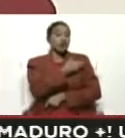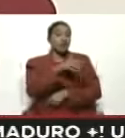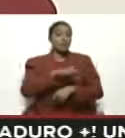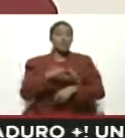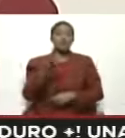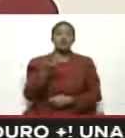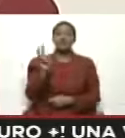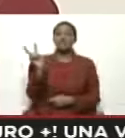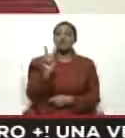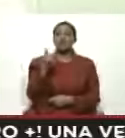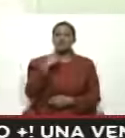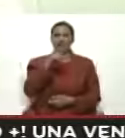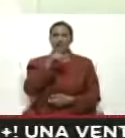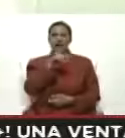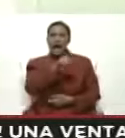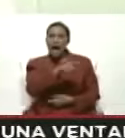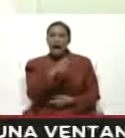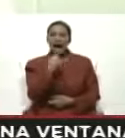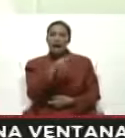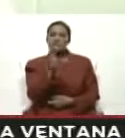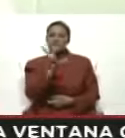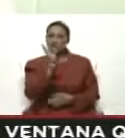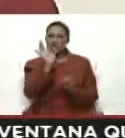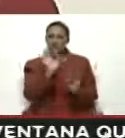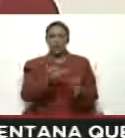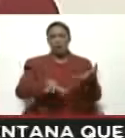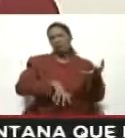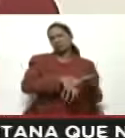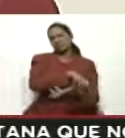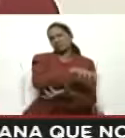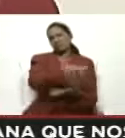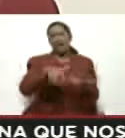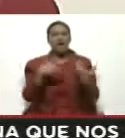caos sanitario. Todos ellos y ellas.